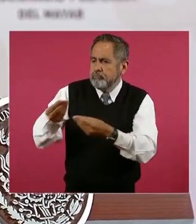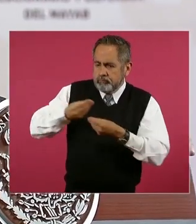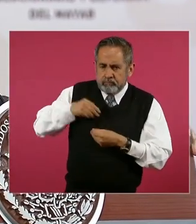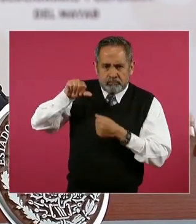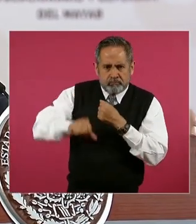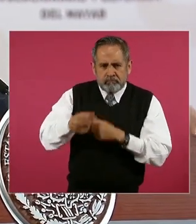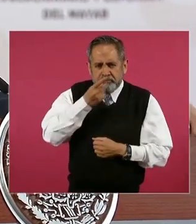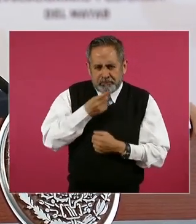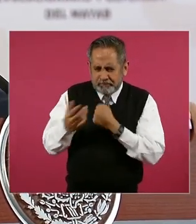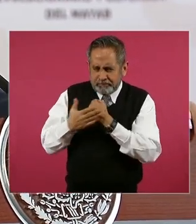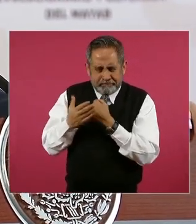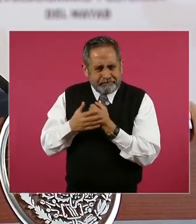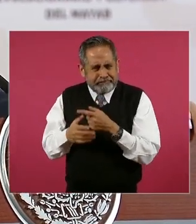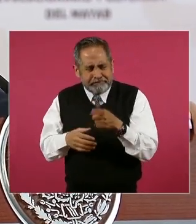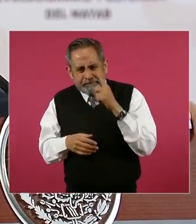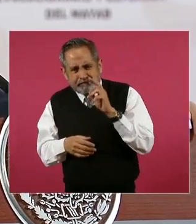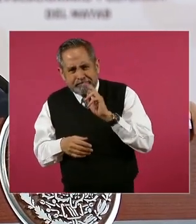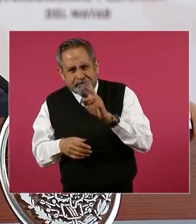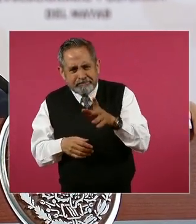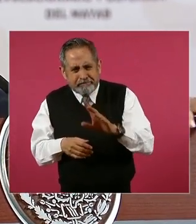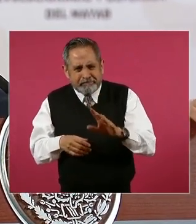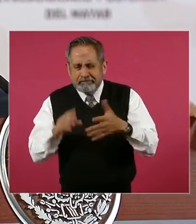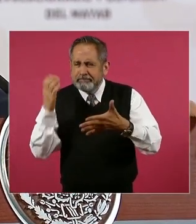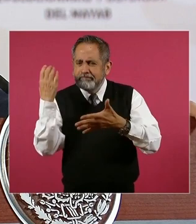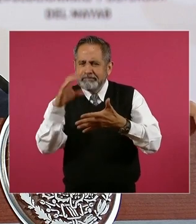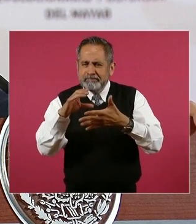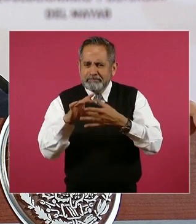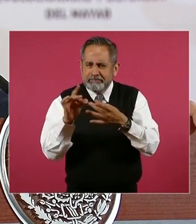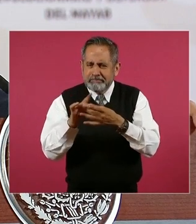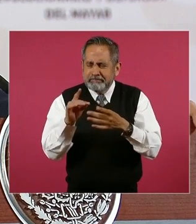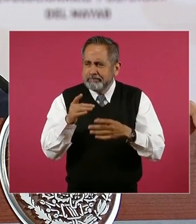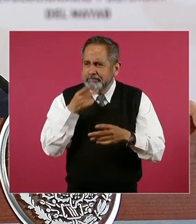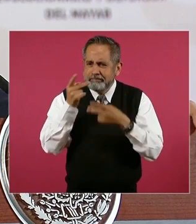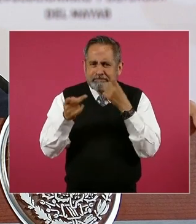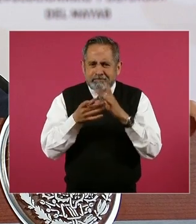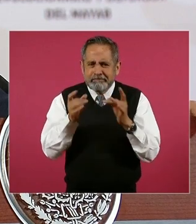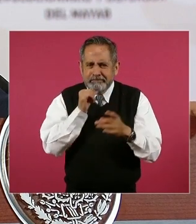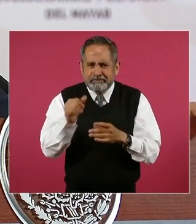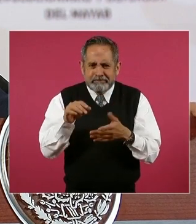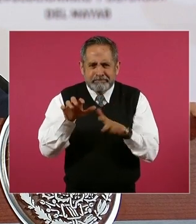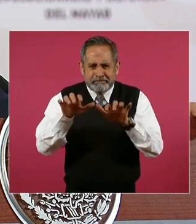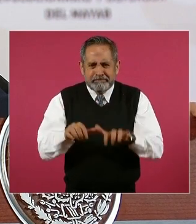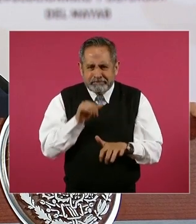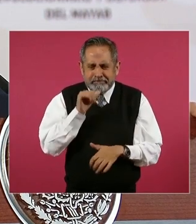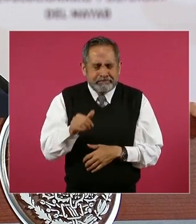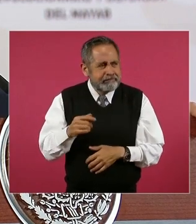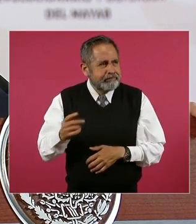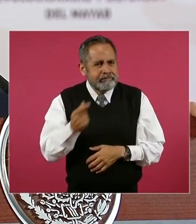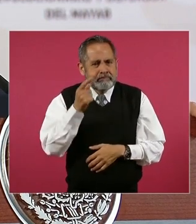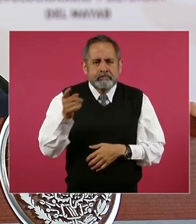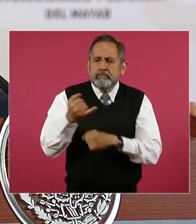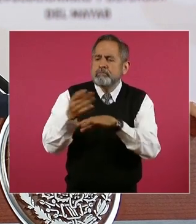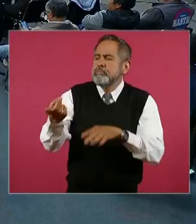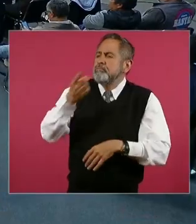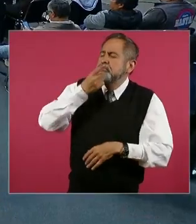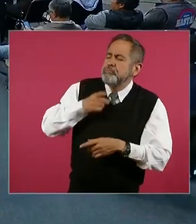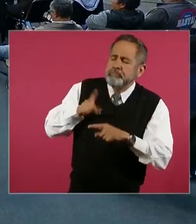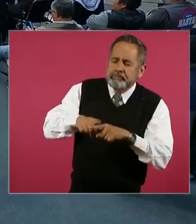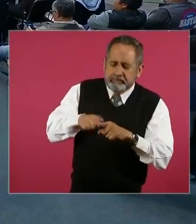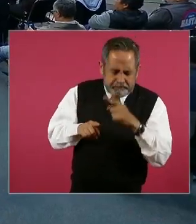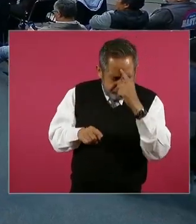nada más que a lo mejor no quedó este por escrito porque informó